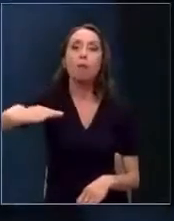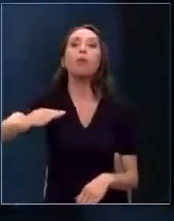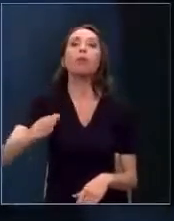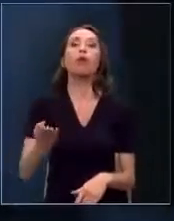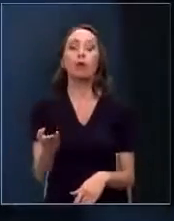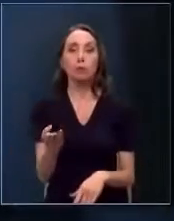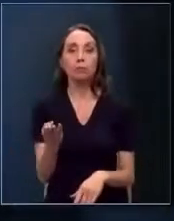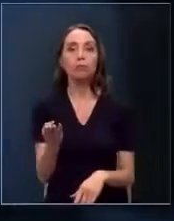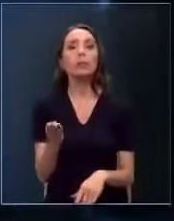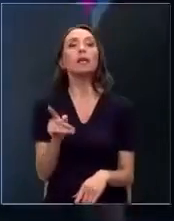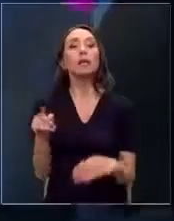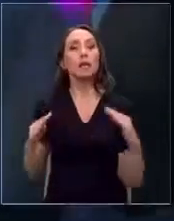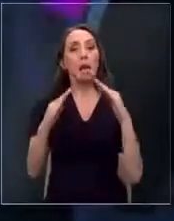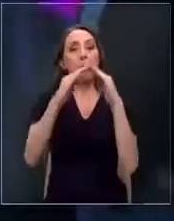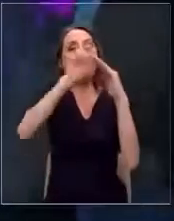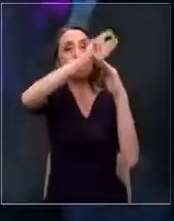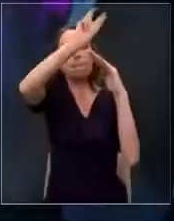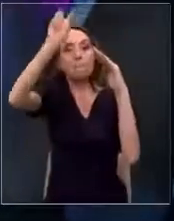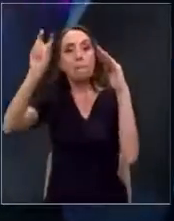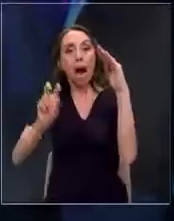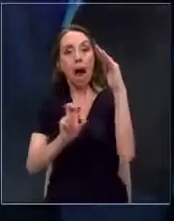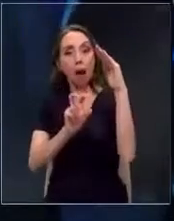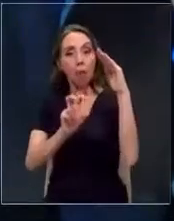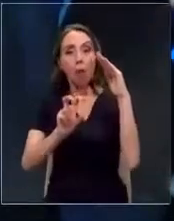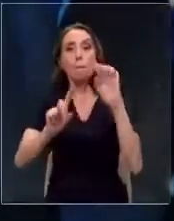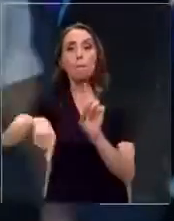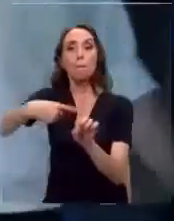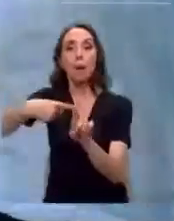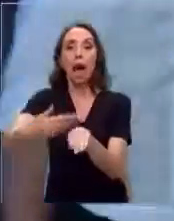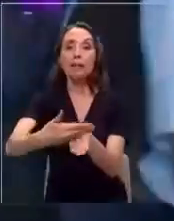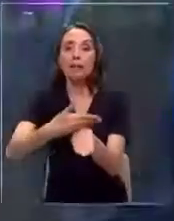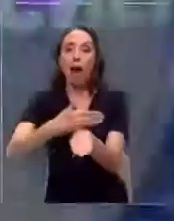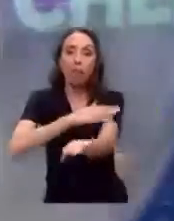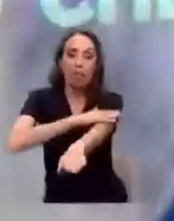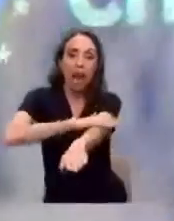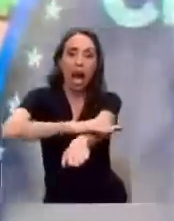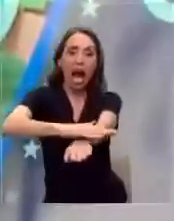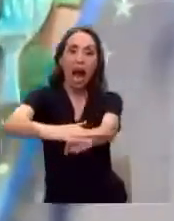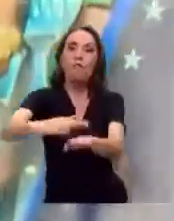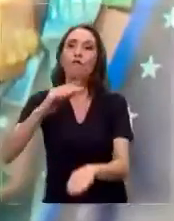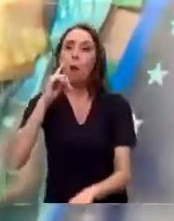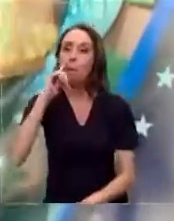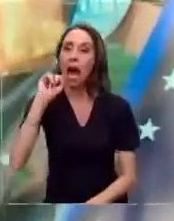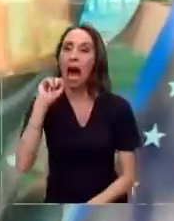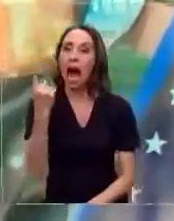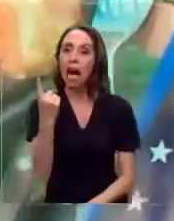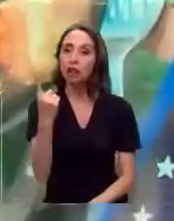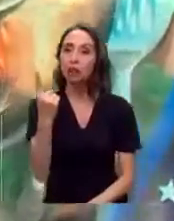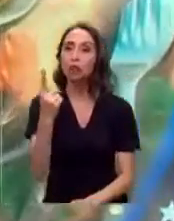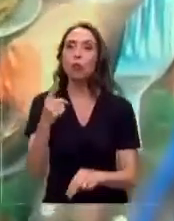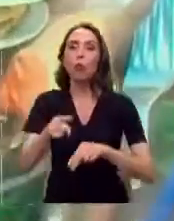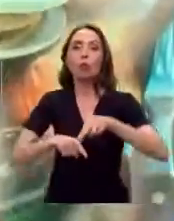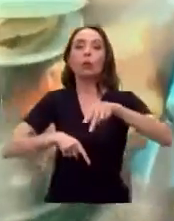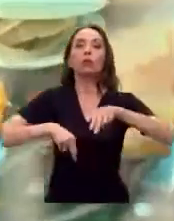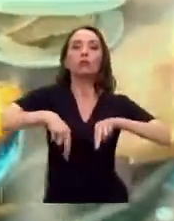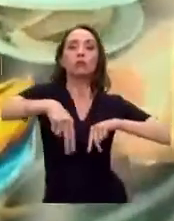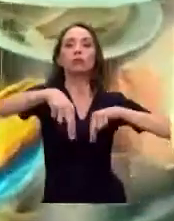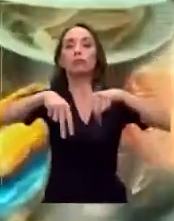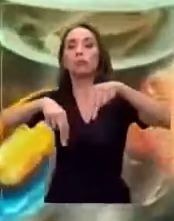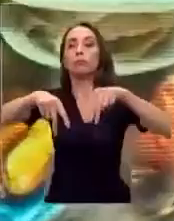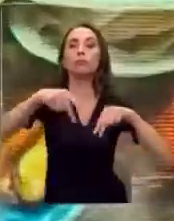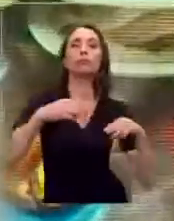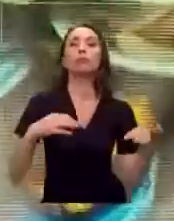pero paramount las que estuvo antecedido por una alfombra azul donde desfilaron grandes personalidades